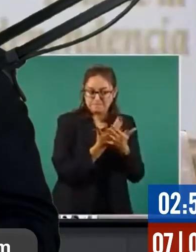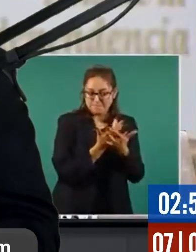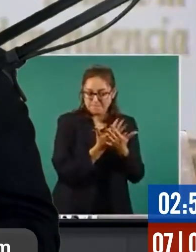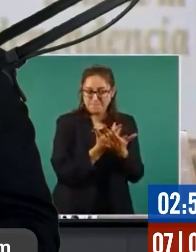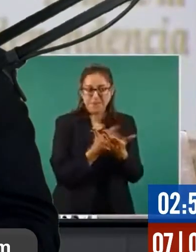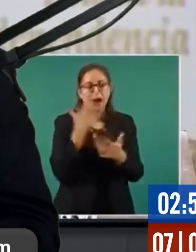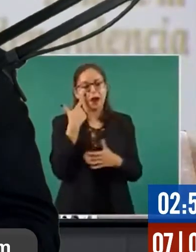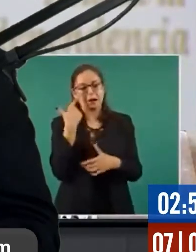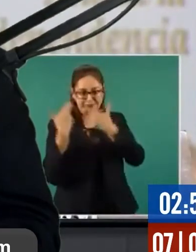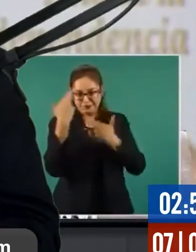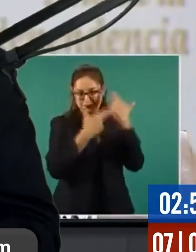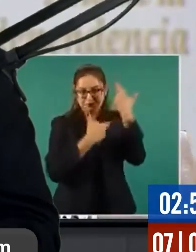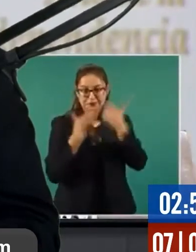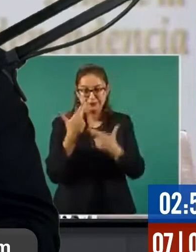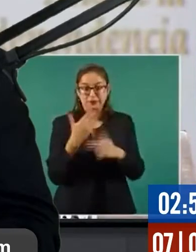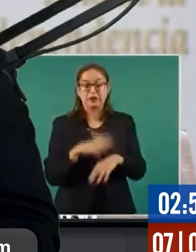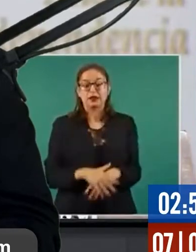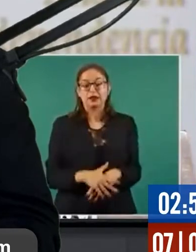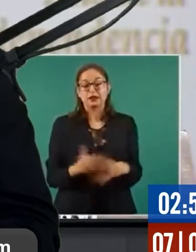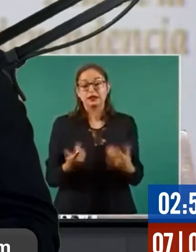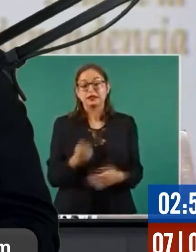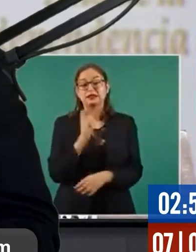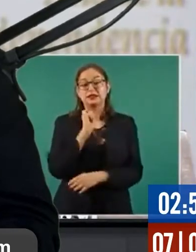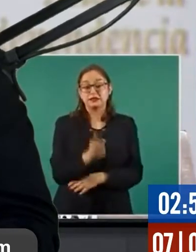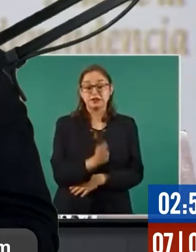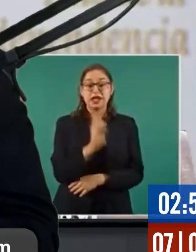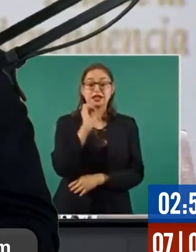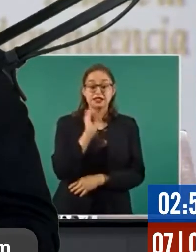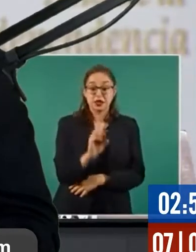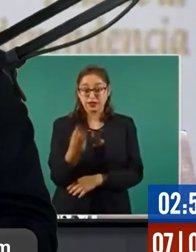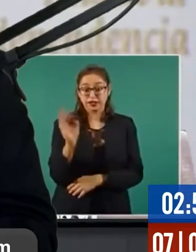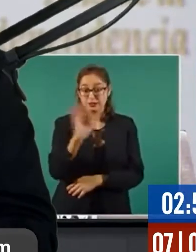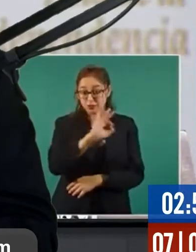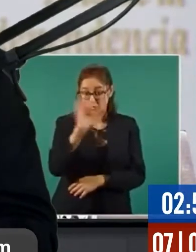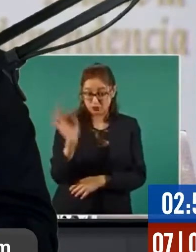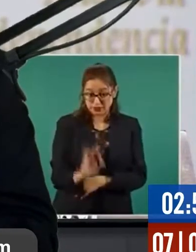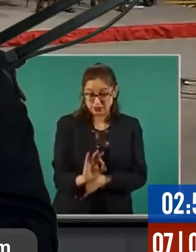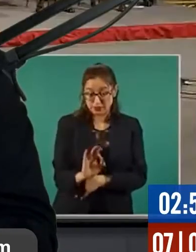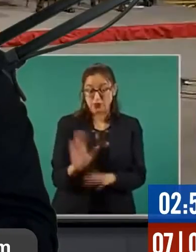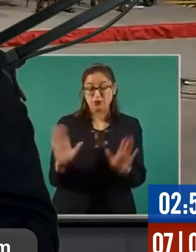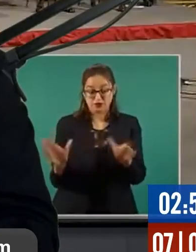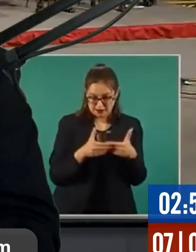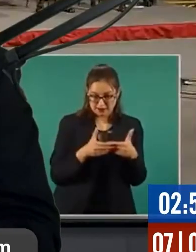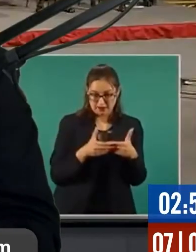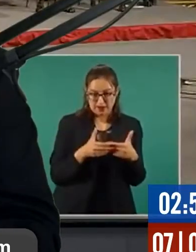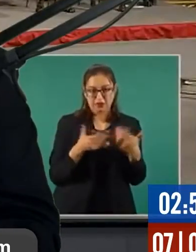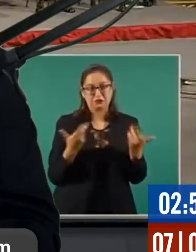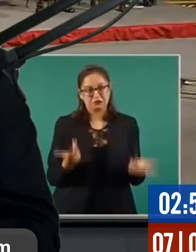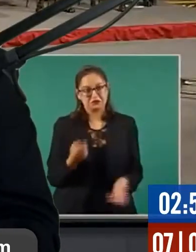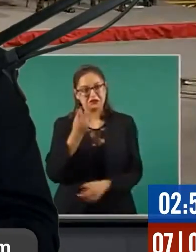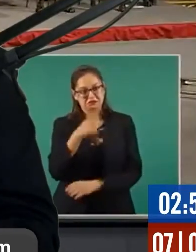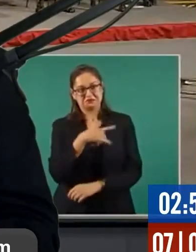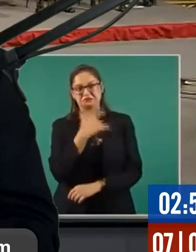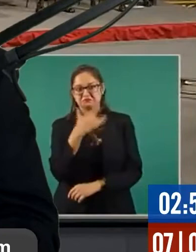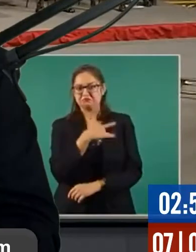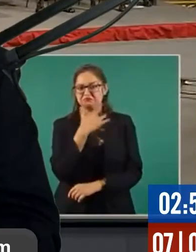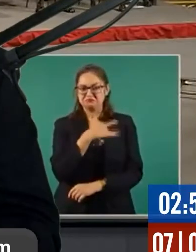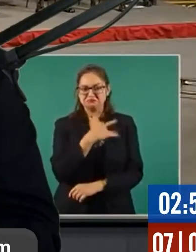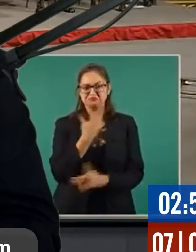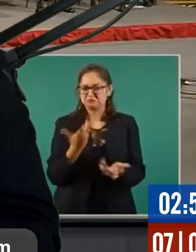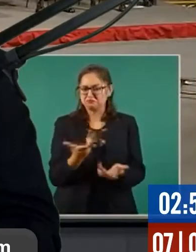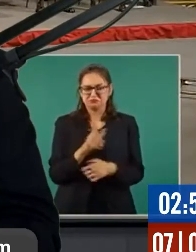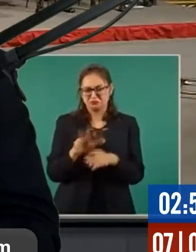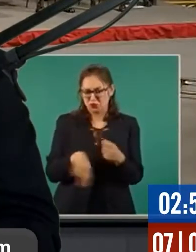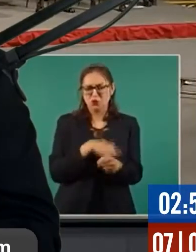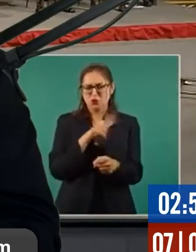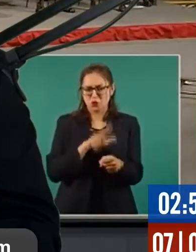federales para que sean vacunados. El doctor López-Gatell pues salió con otra más de sus particulares declaraciones al asegurar que cada vacuna que se